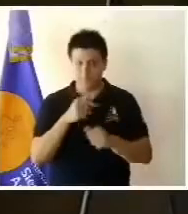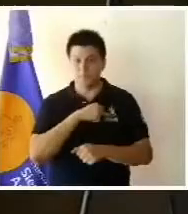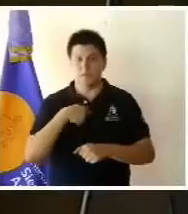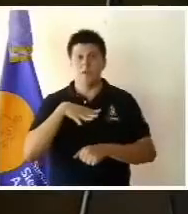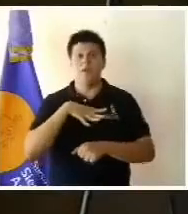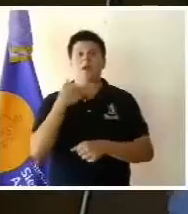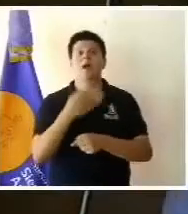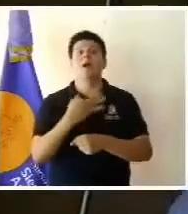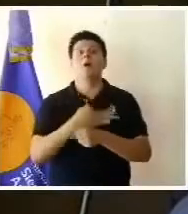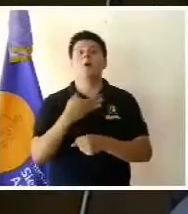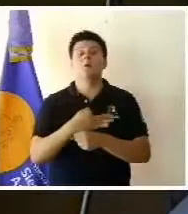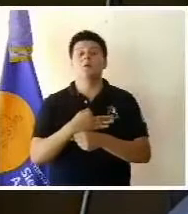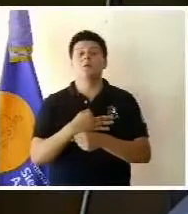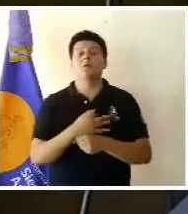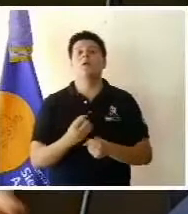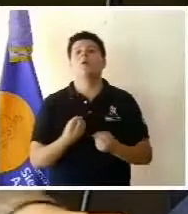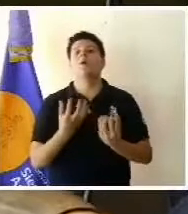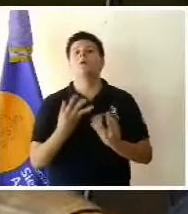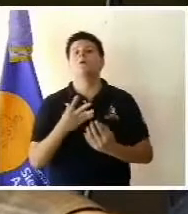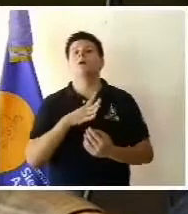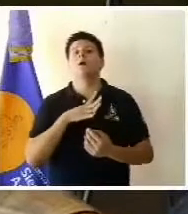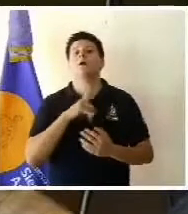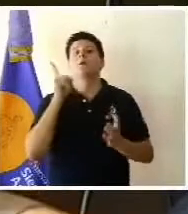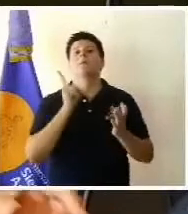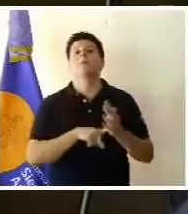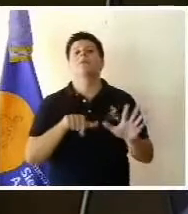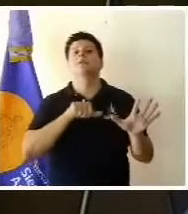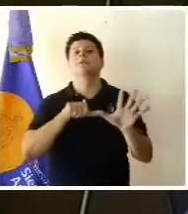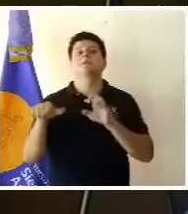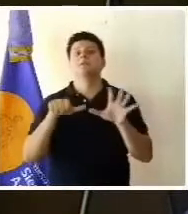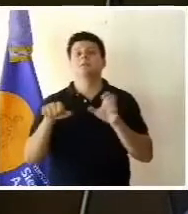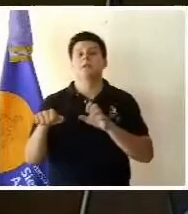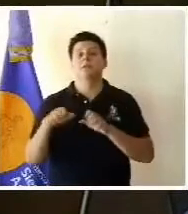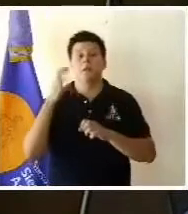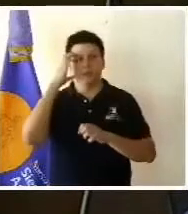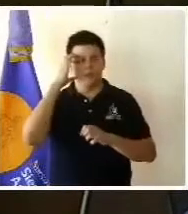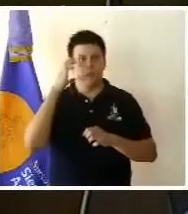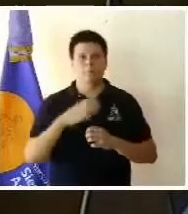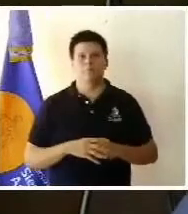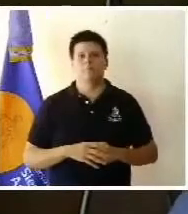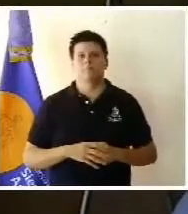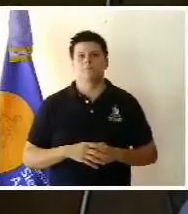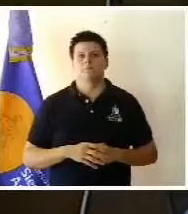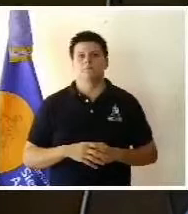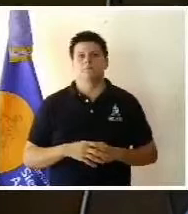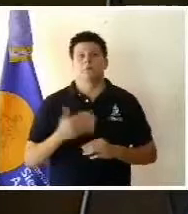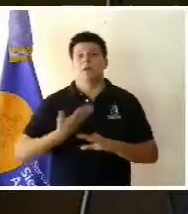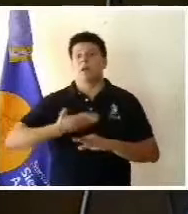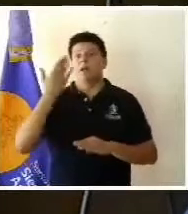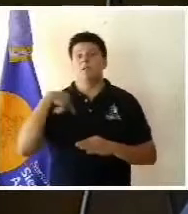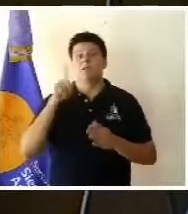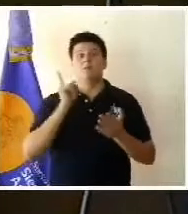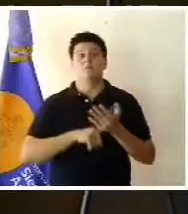ahorita 1.600 camas, teníamos 1